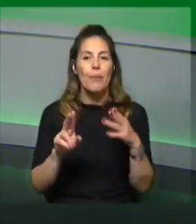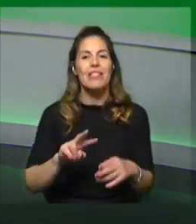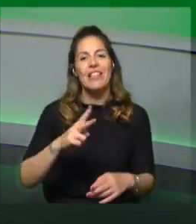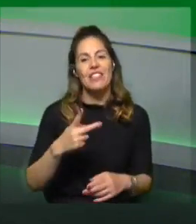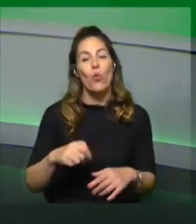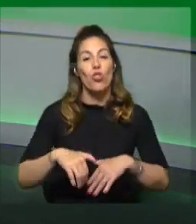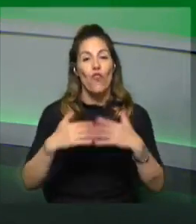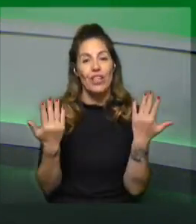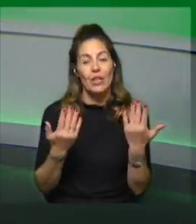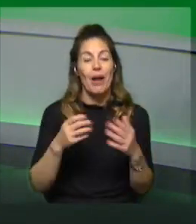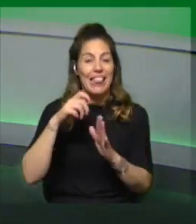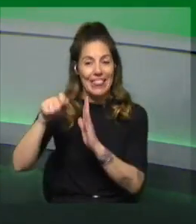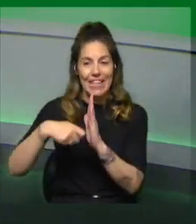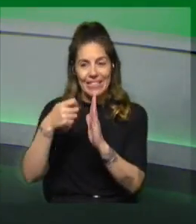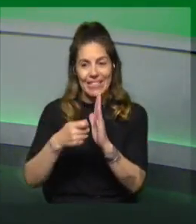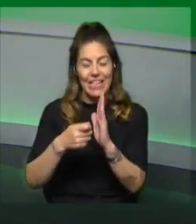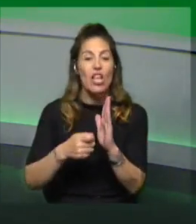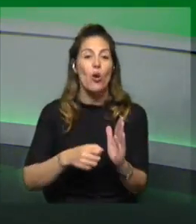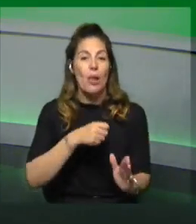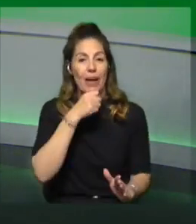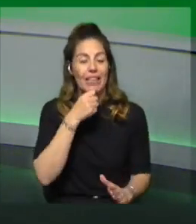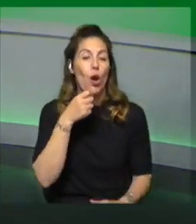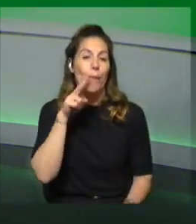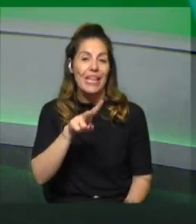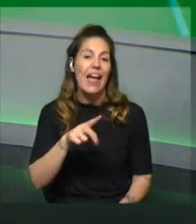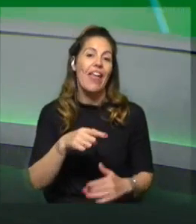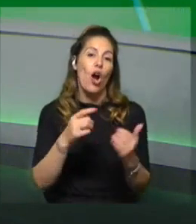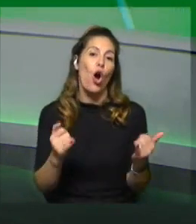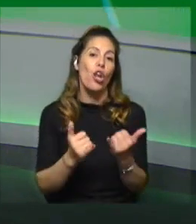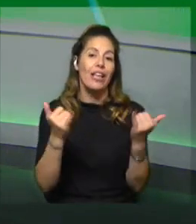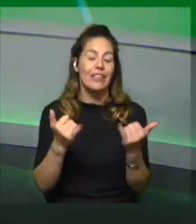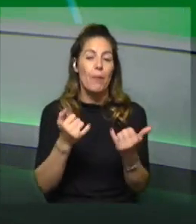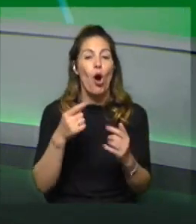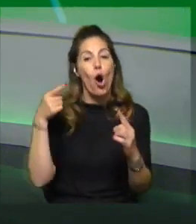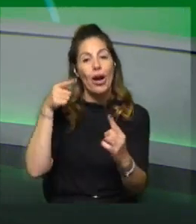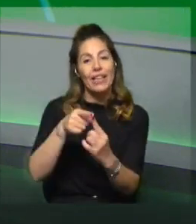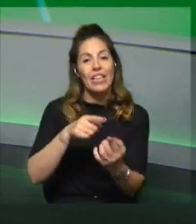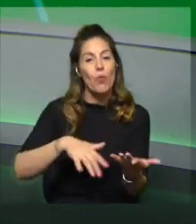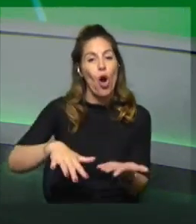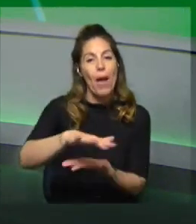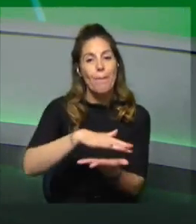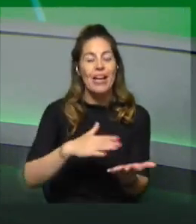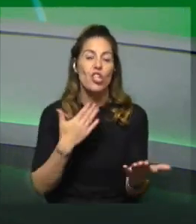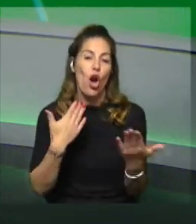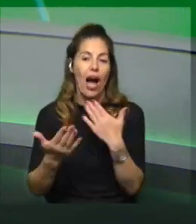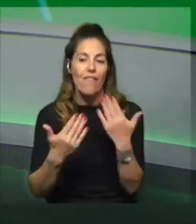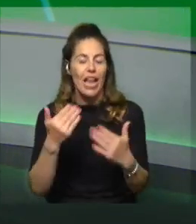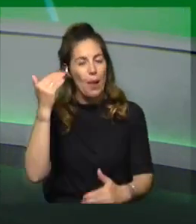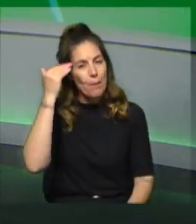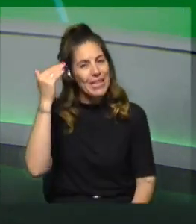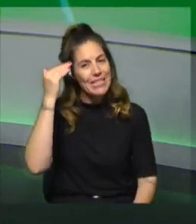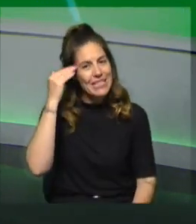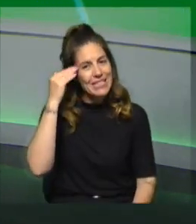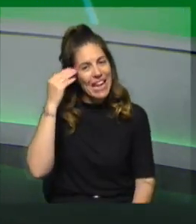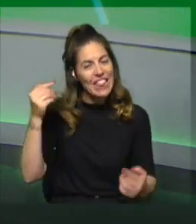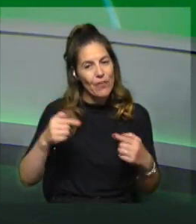sobre envejecimiento que se llama Miradas a través del tiempo. El objetivo es generar espacios para reflexionar, debatir sobre las formas de